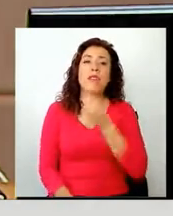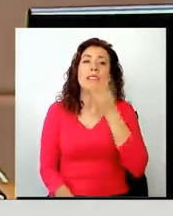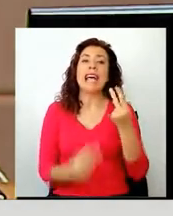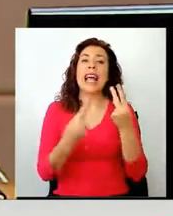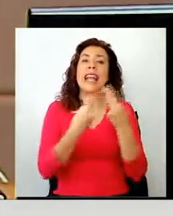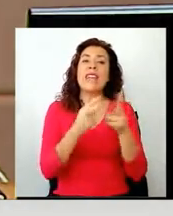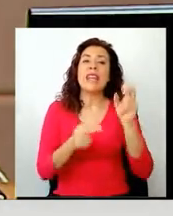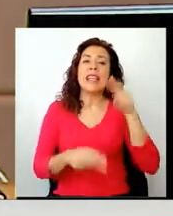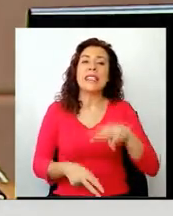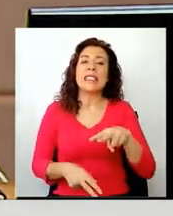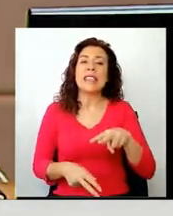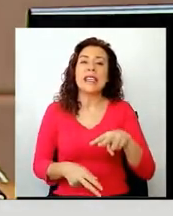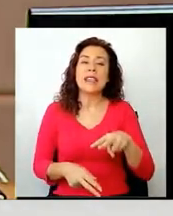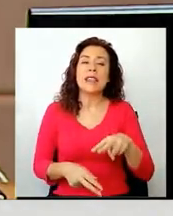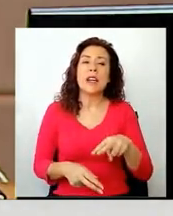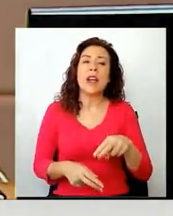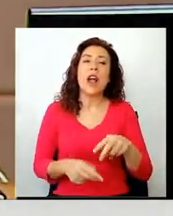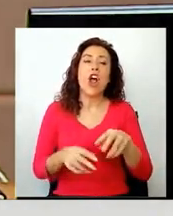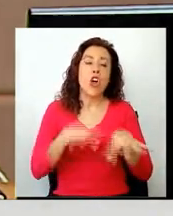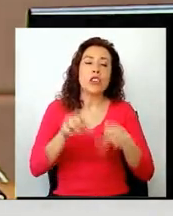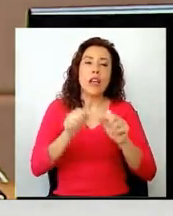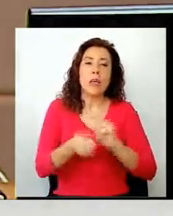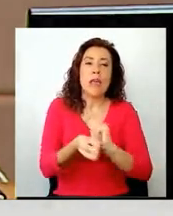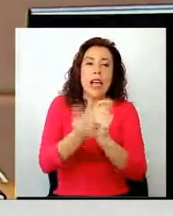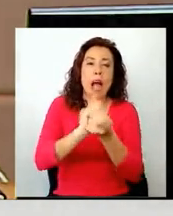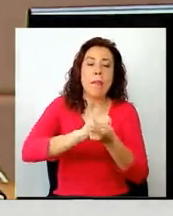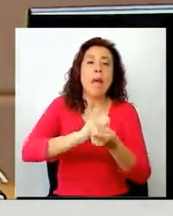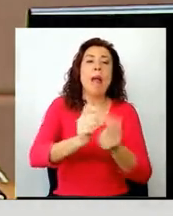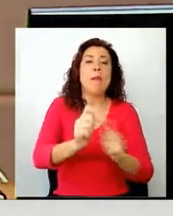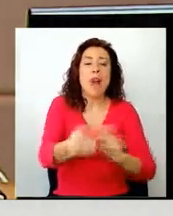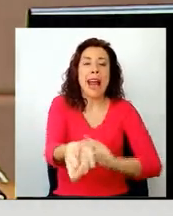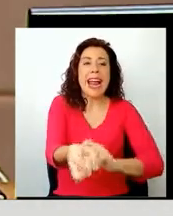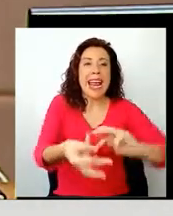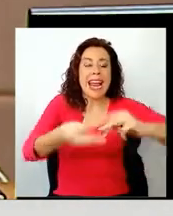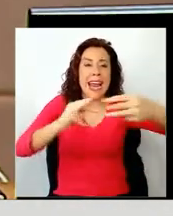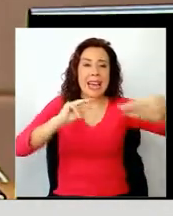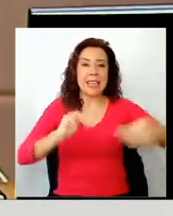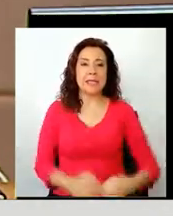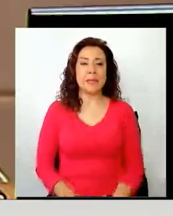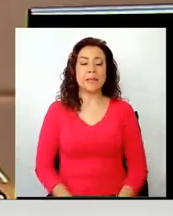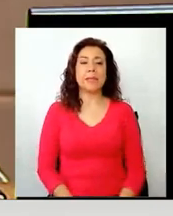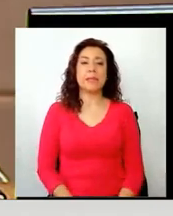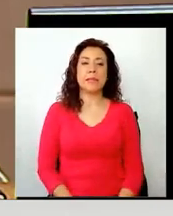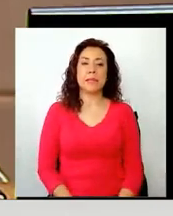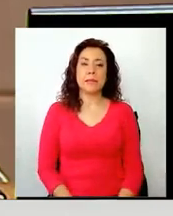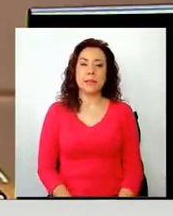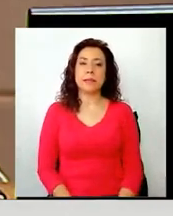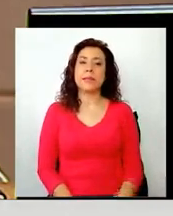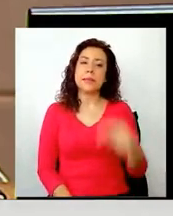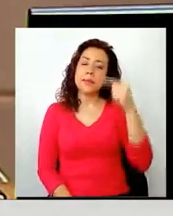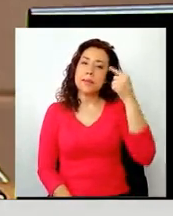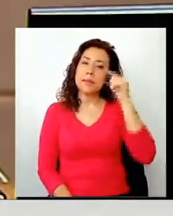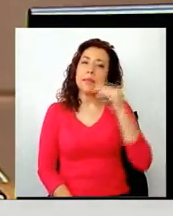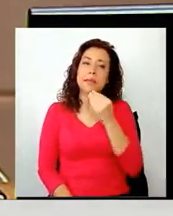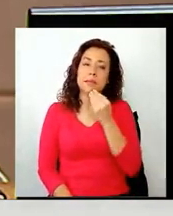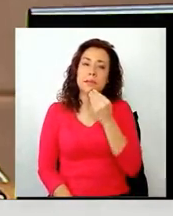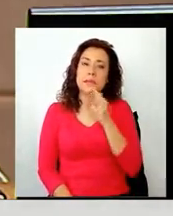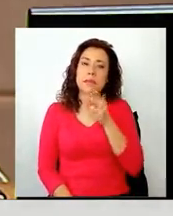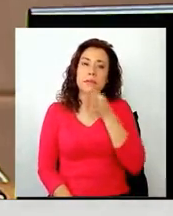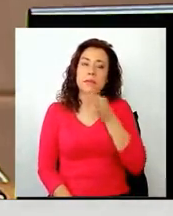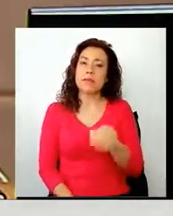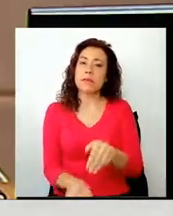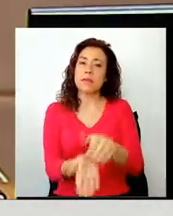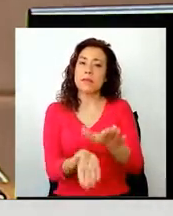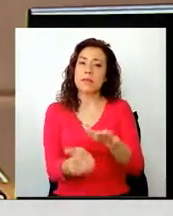genéticamente modificados pero sin perjuicio de lo anterior cabe tener presente el rechazo a la indicación